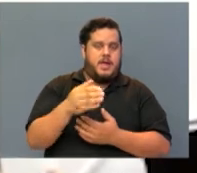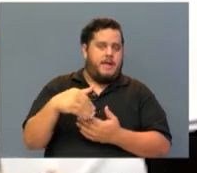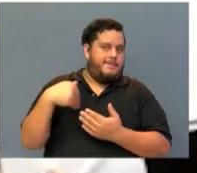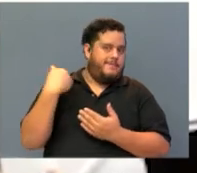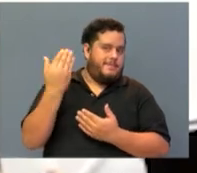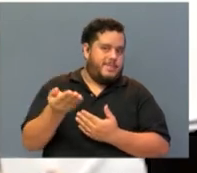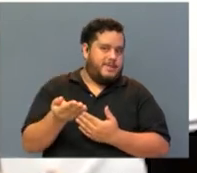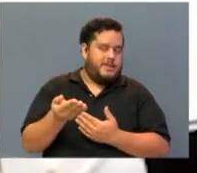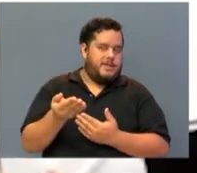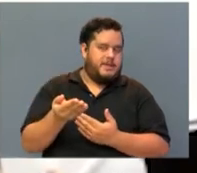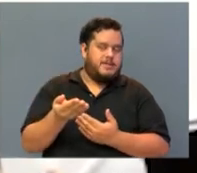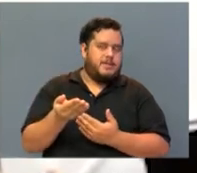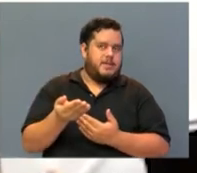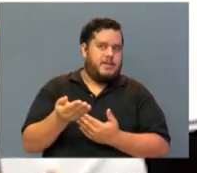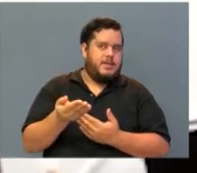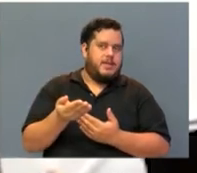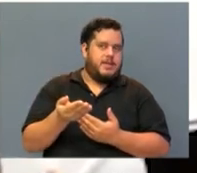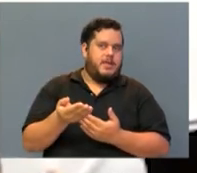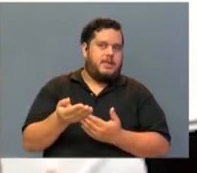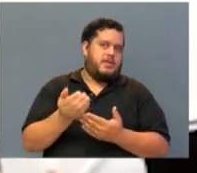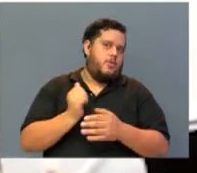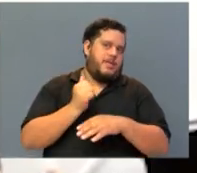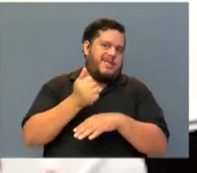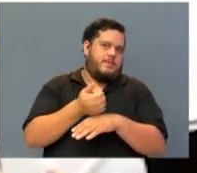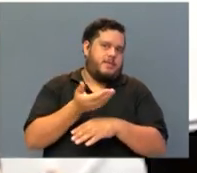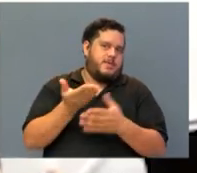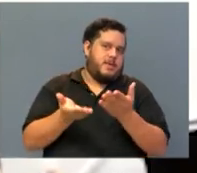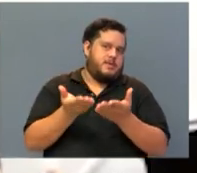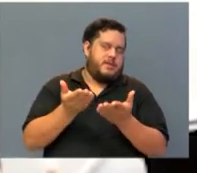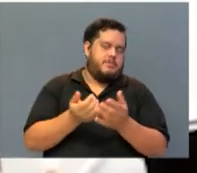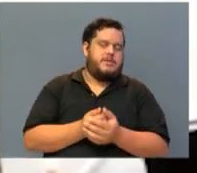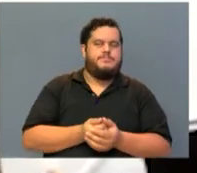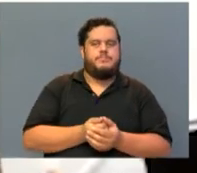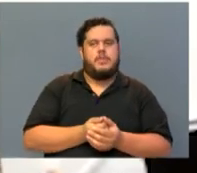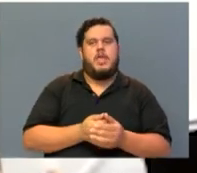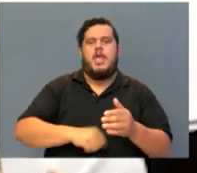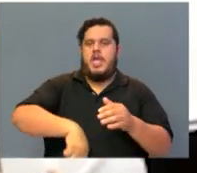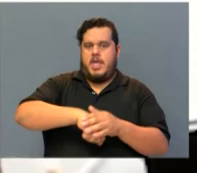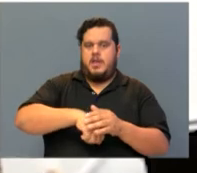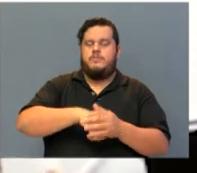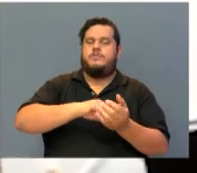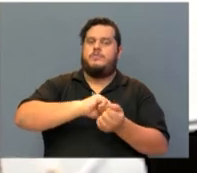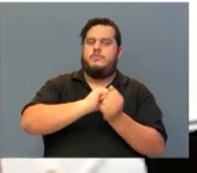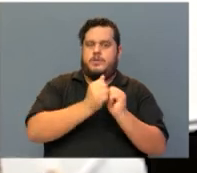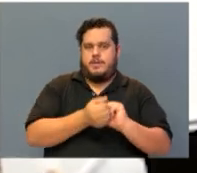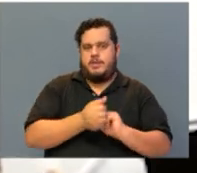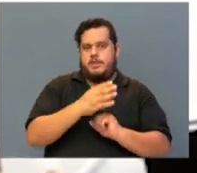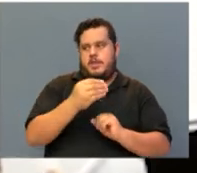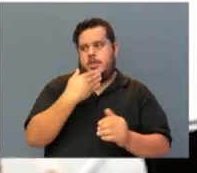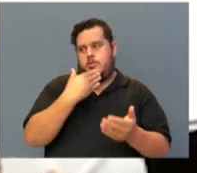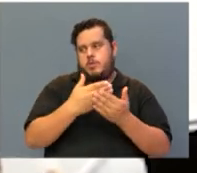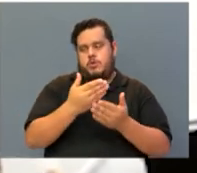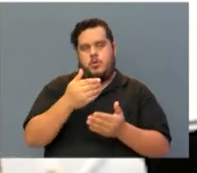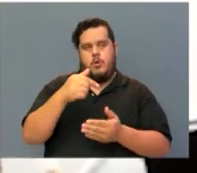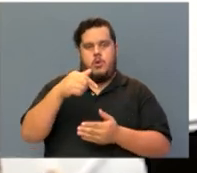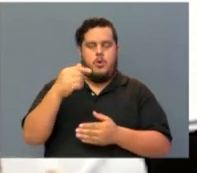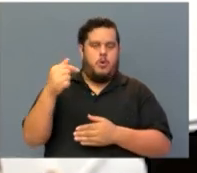adelante se lo vayan a plantear. El fútbol es muy cambiante, y bueno, yo hoy en día